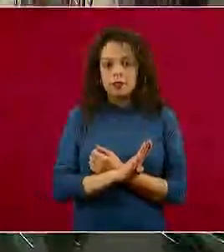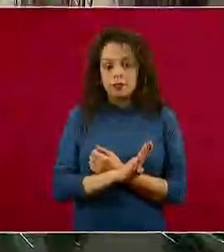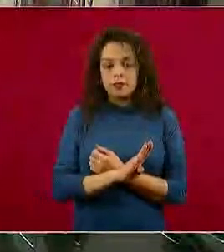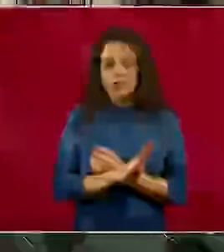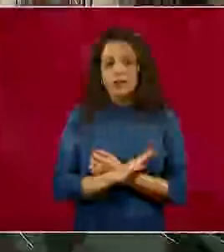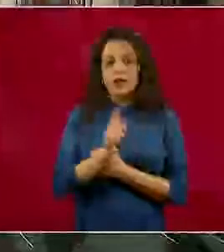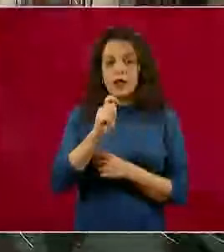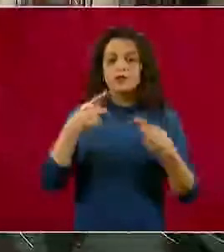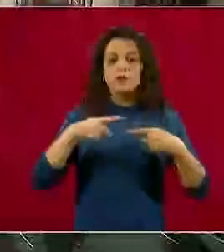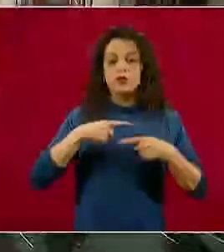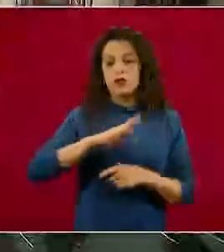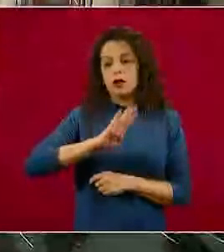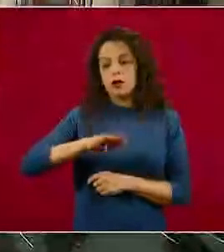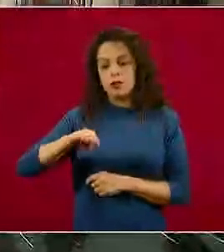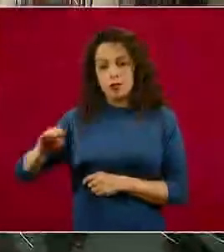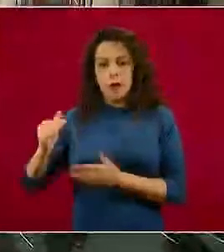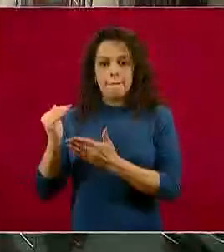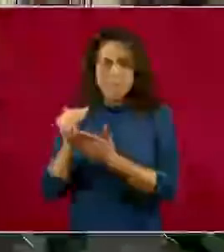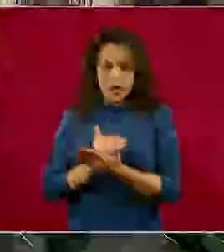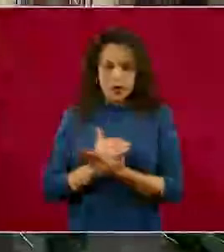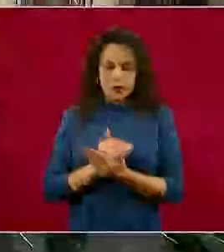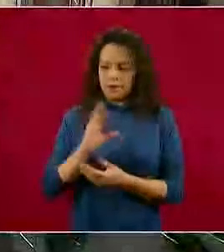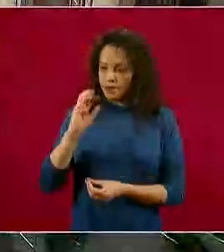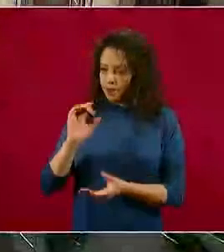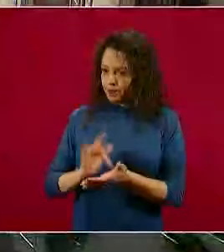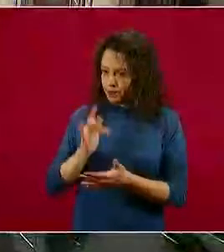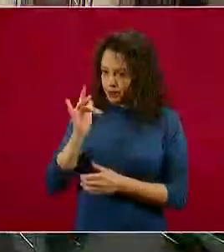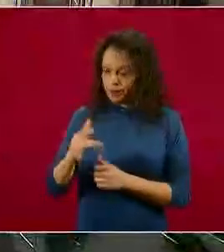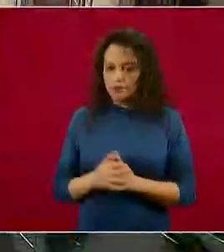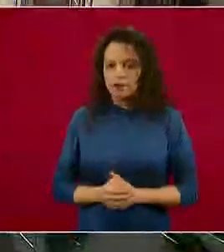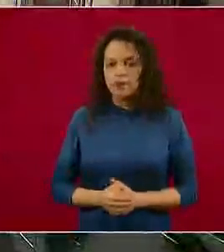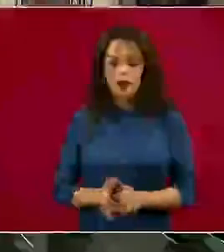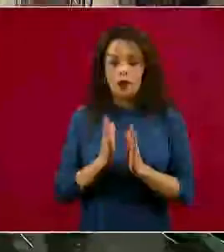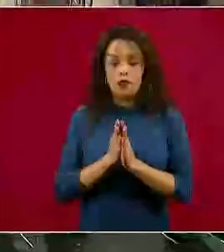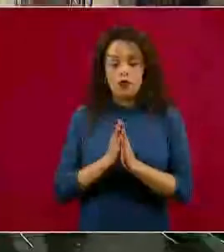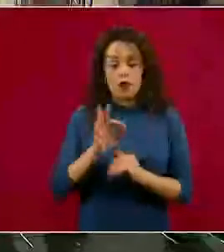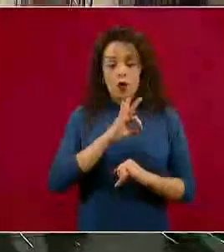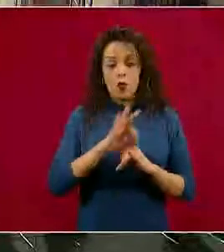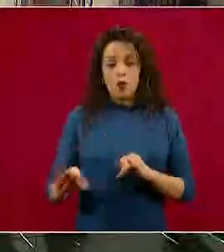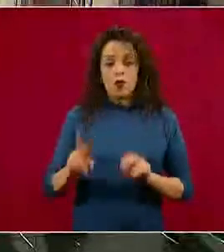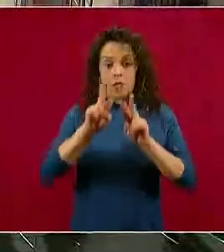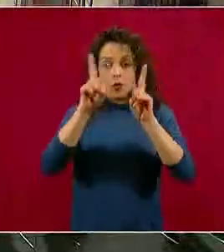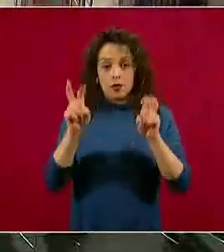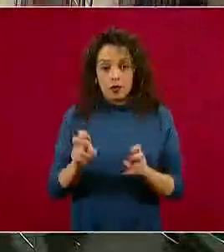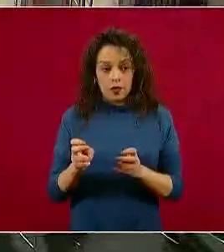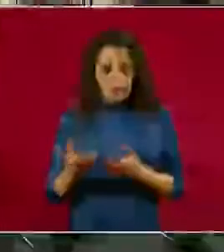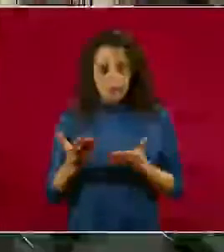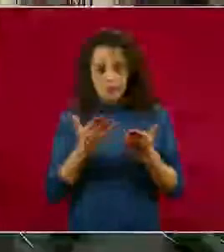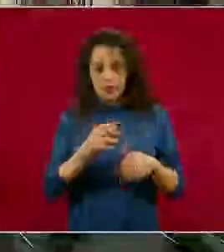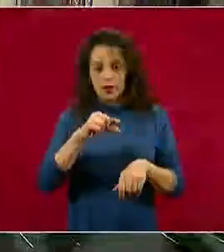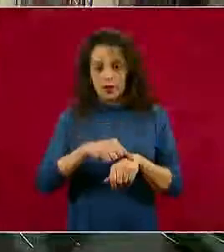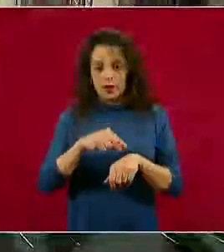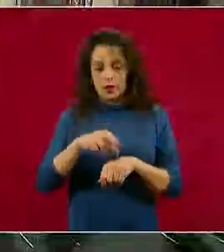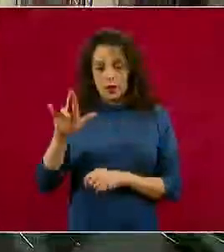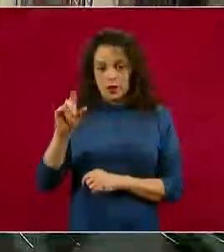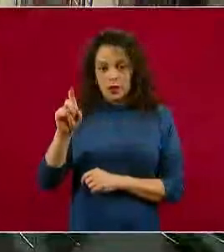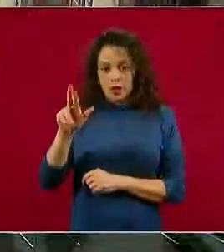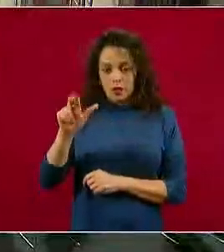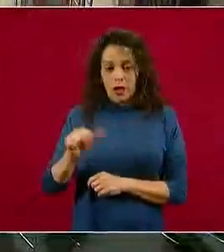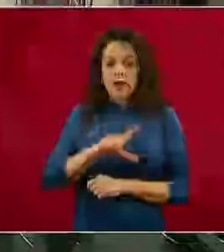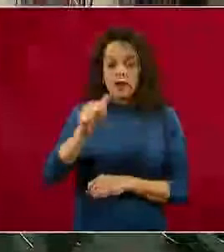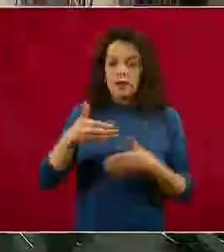mortalidad. Gracias. Doctor López Ridaura, si nos comenta el último tema y pasamos a preguntas y comentarios. Muchas